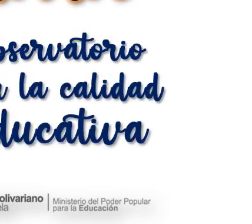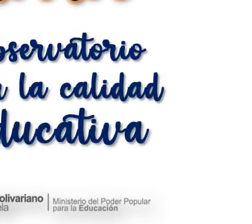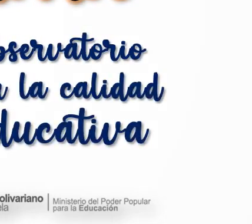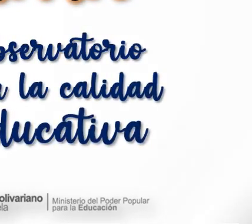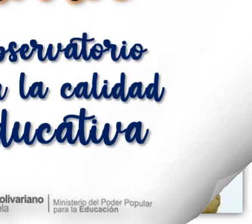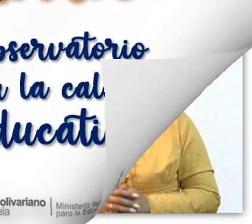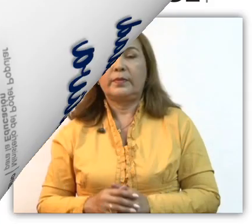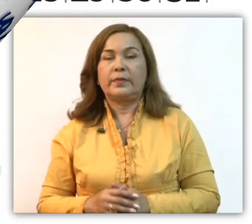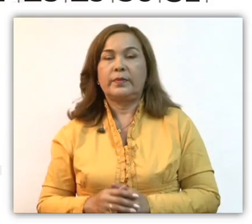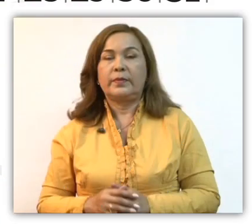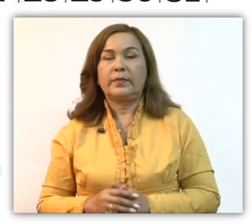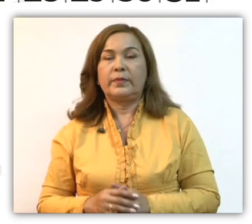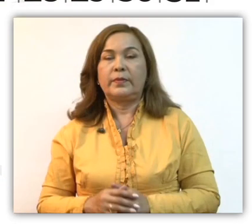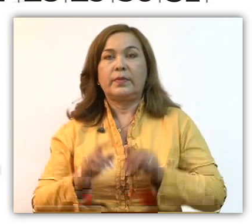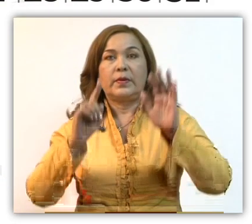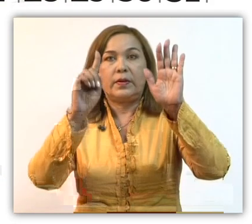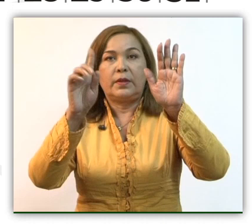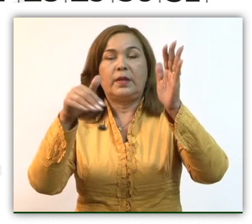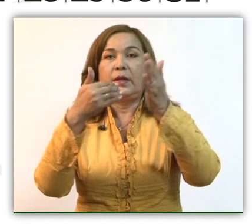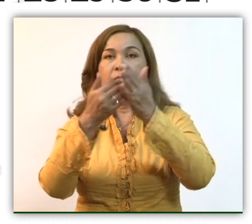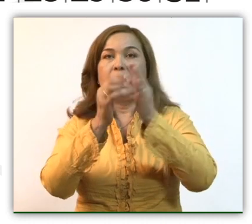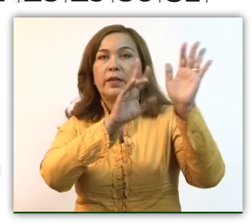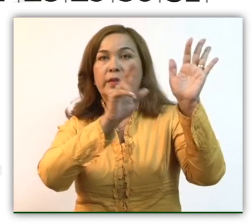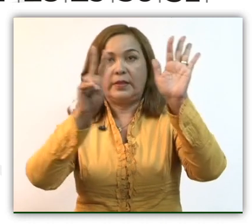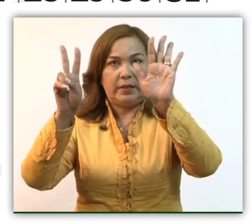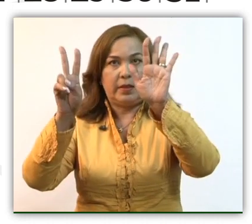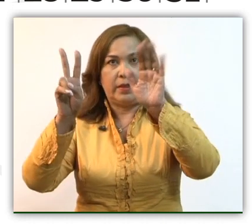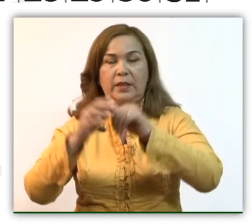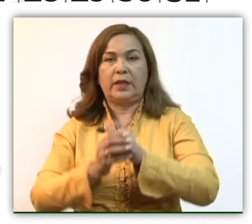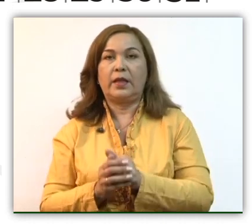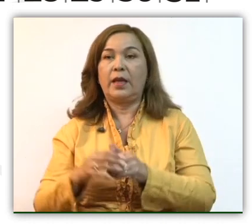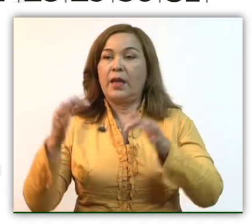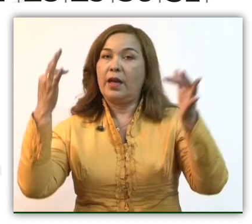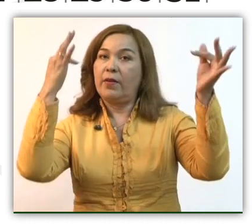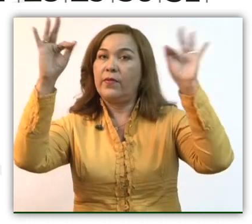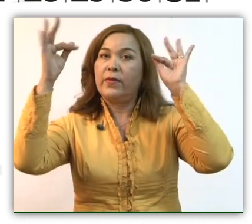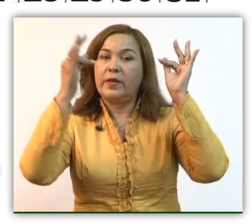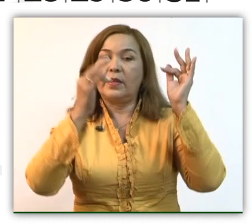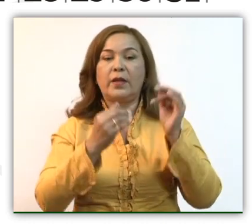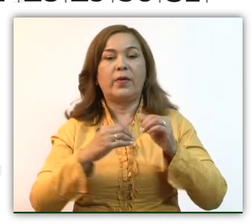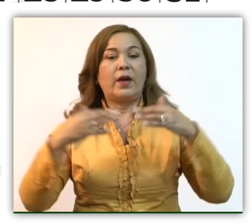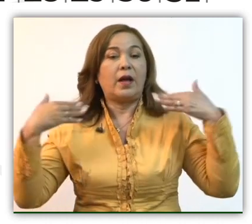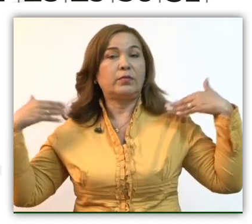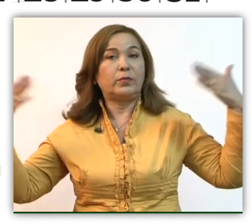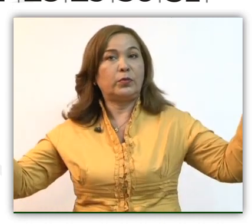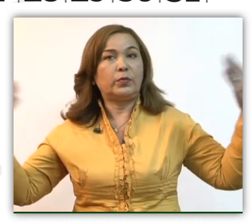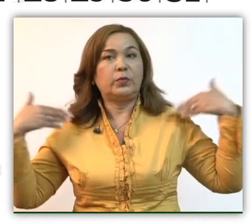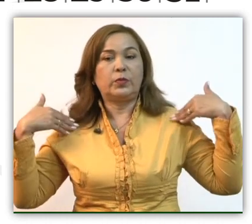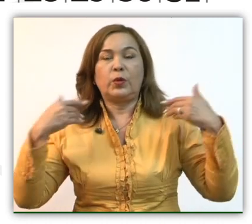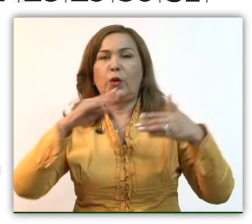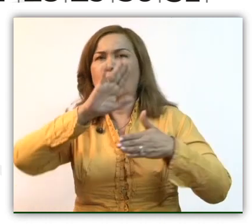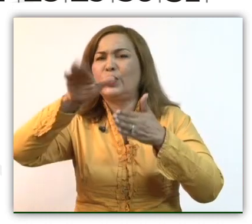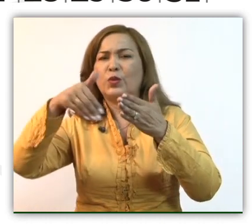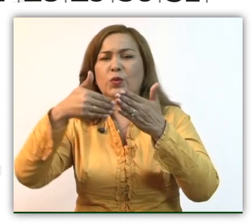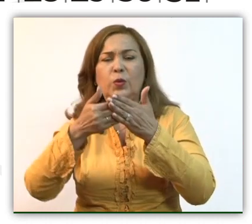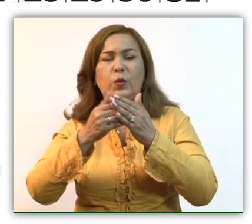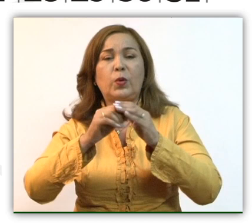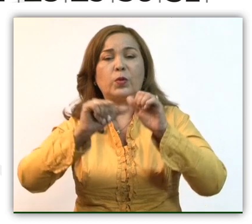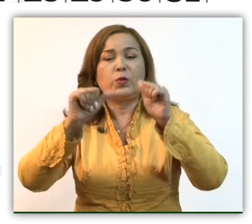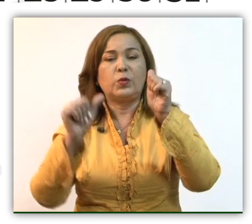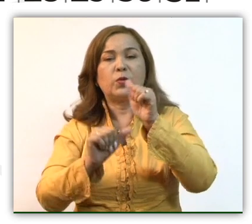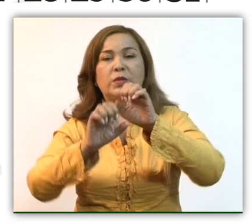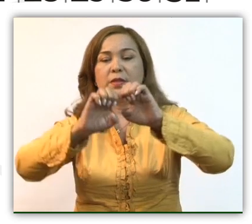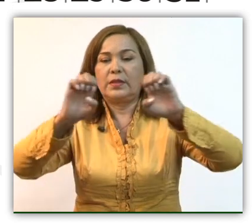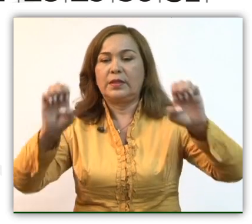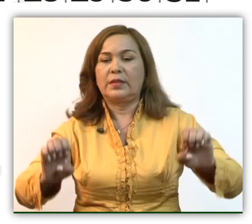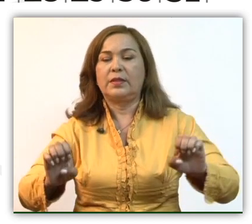Calidad Educativa. Del 6 al 17, Festival Clase de Educación Física